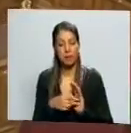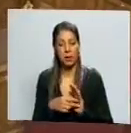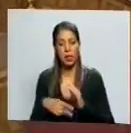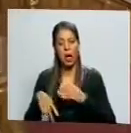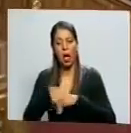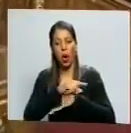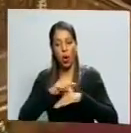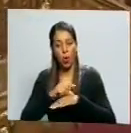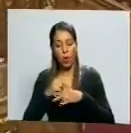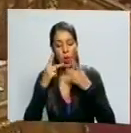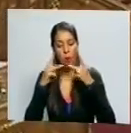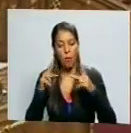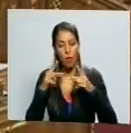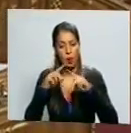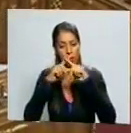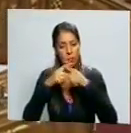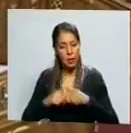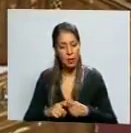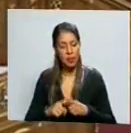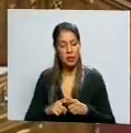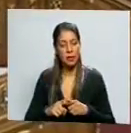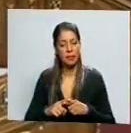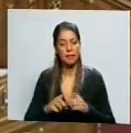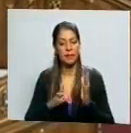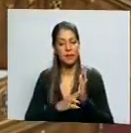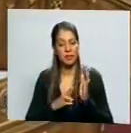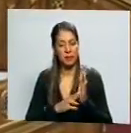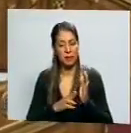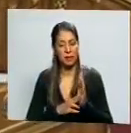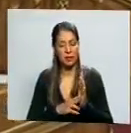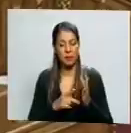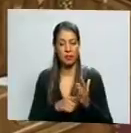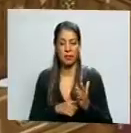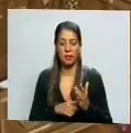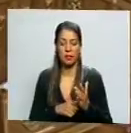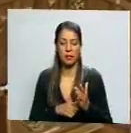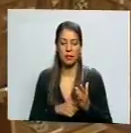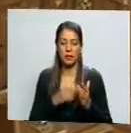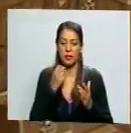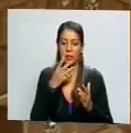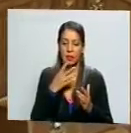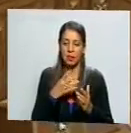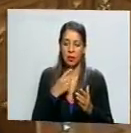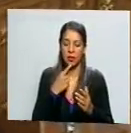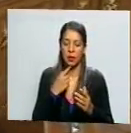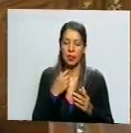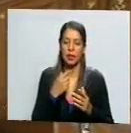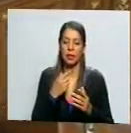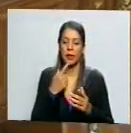administración pública, bueno, justamente una especie de gran contradicción,